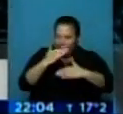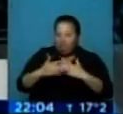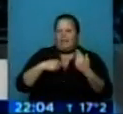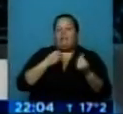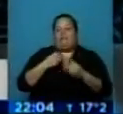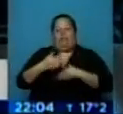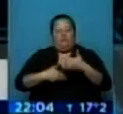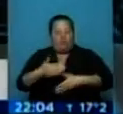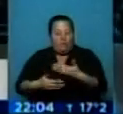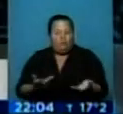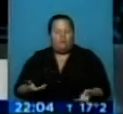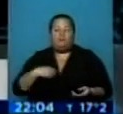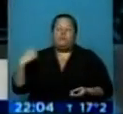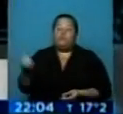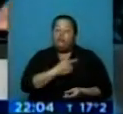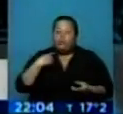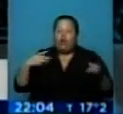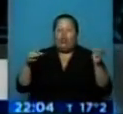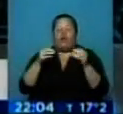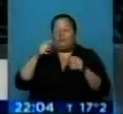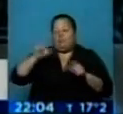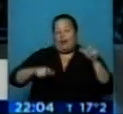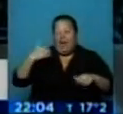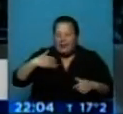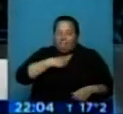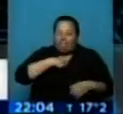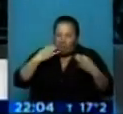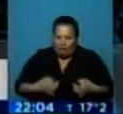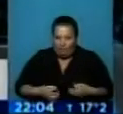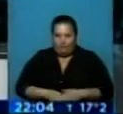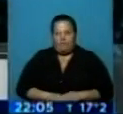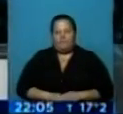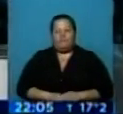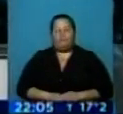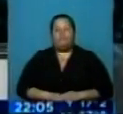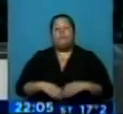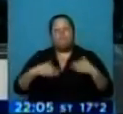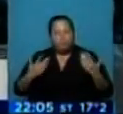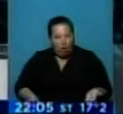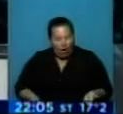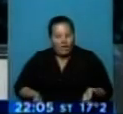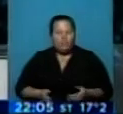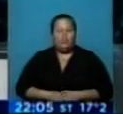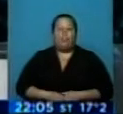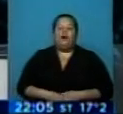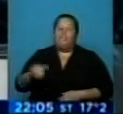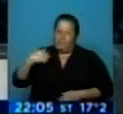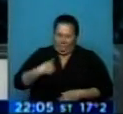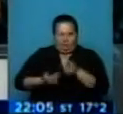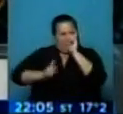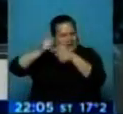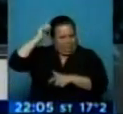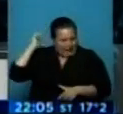el desarrollo, entre todos los compatriotas de buena voluntad. Por eso, con toda mi